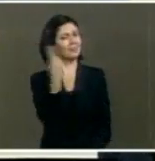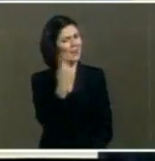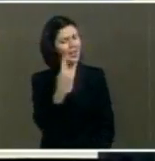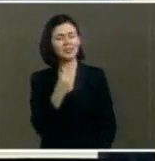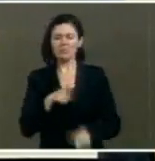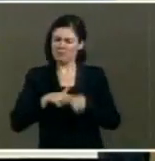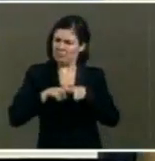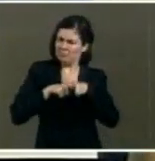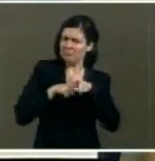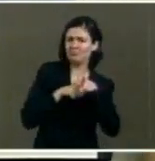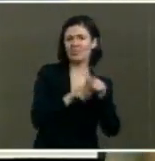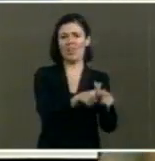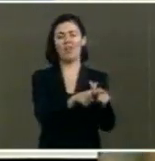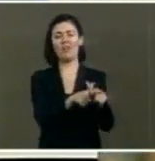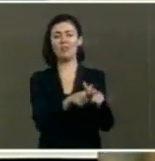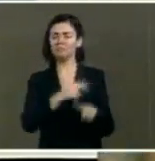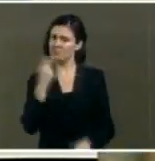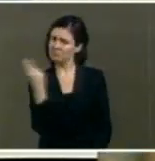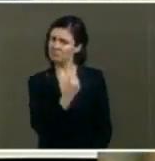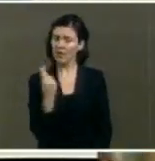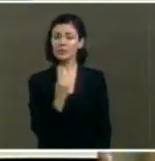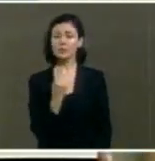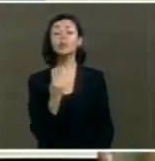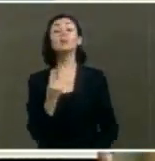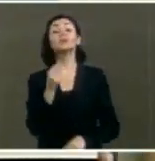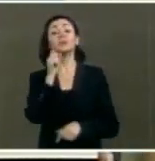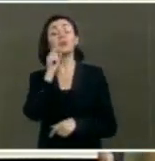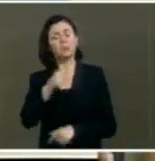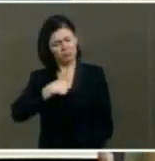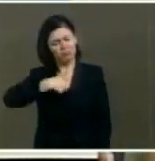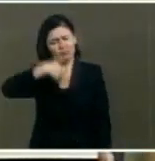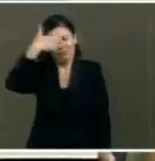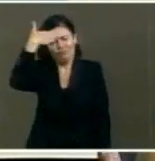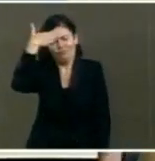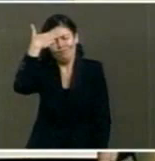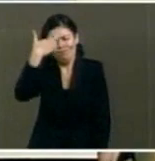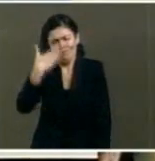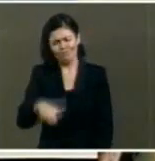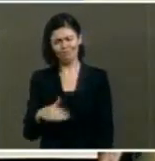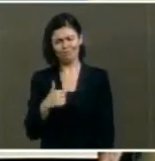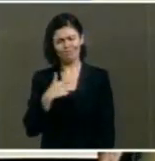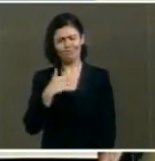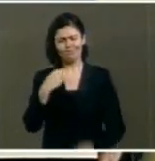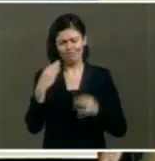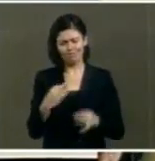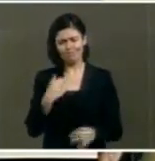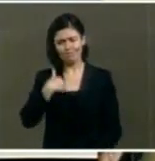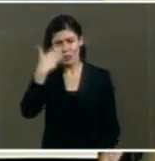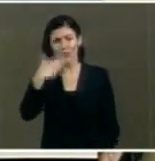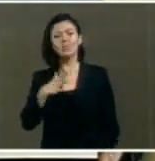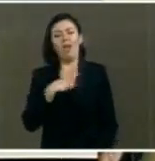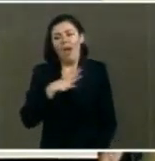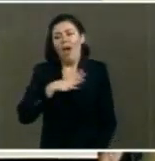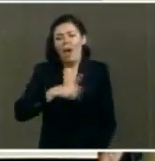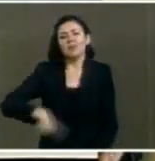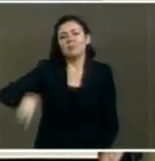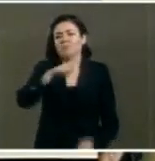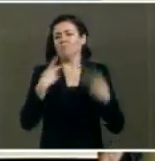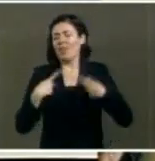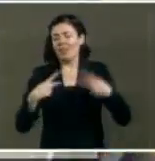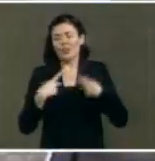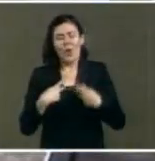ella. Sé perfectamente que atravesamos por un momento de confusión y de